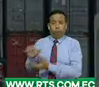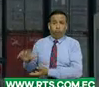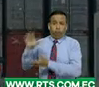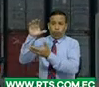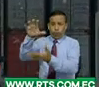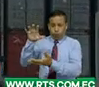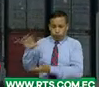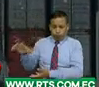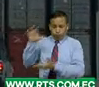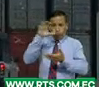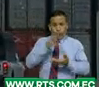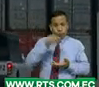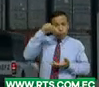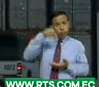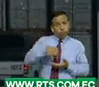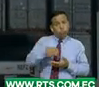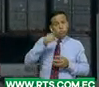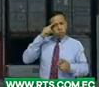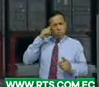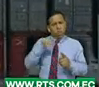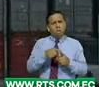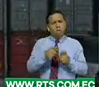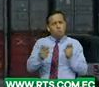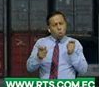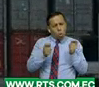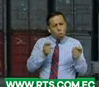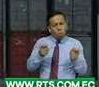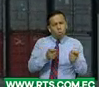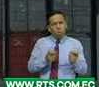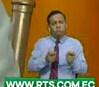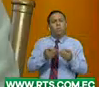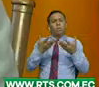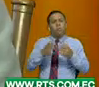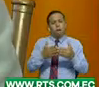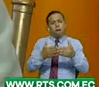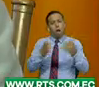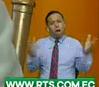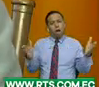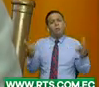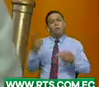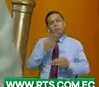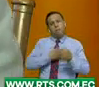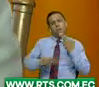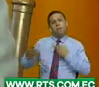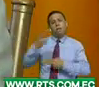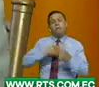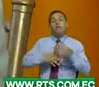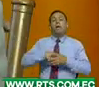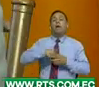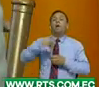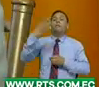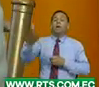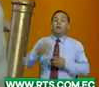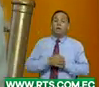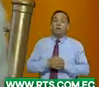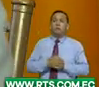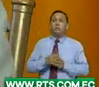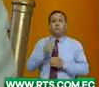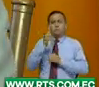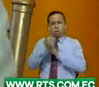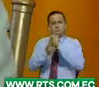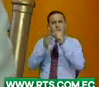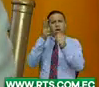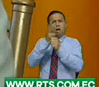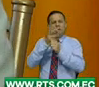controles y dinamizar el comercio exterior 3 se congrega en esta misión porque son